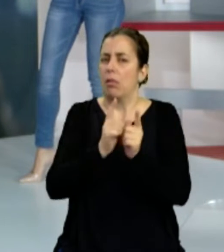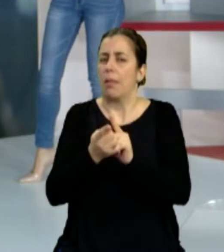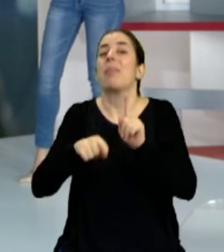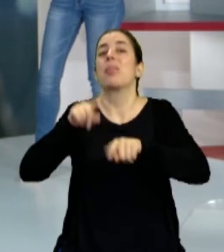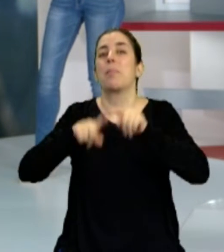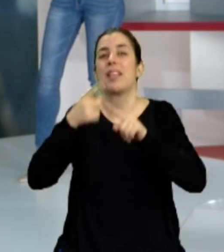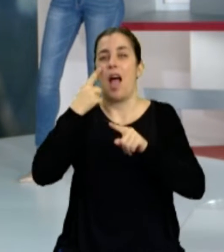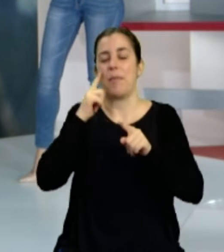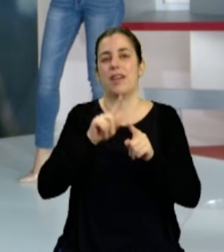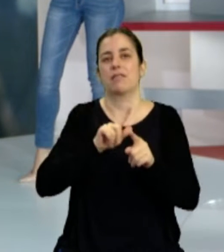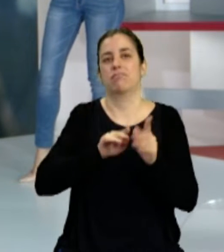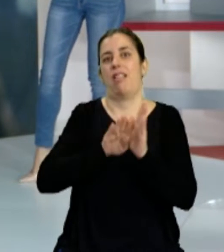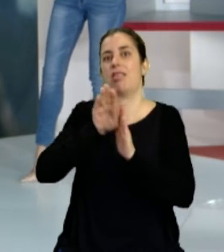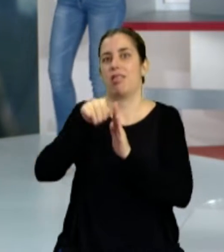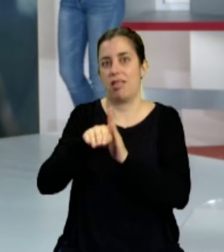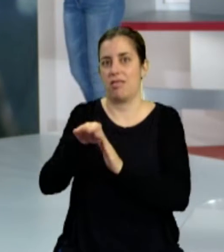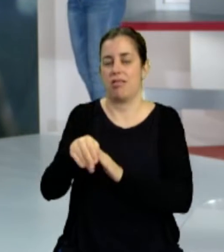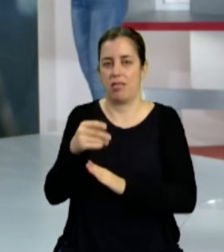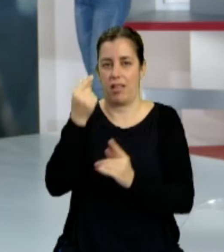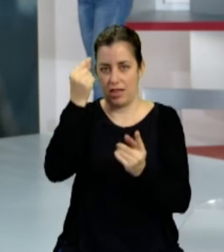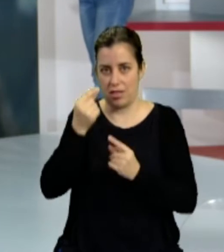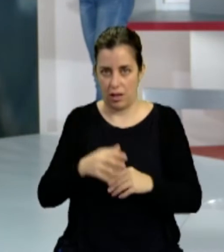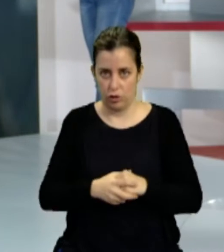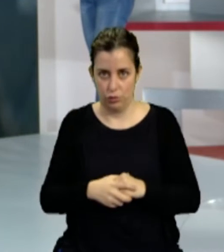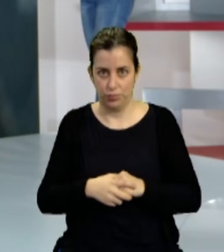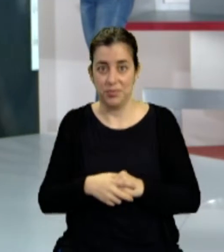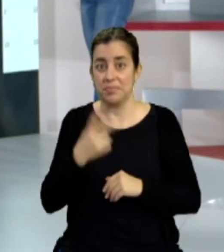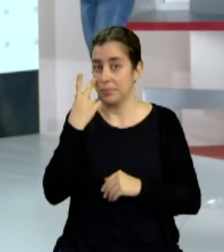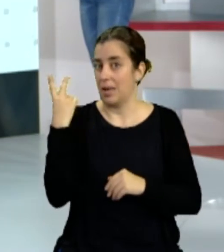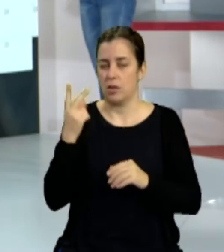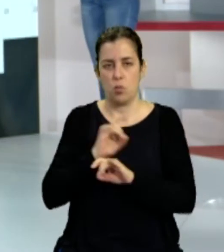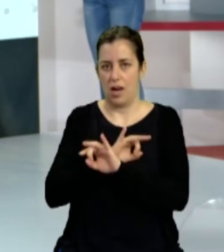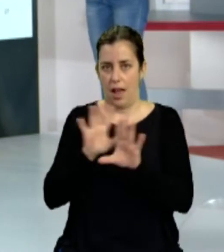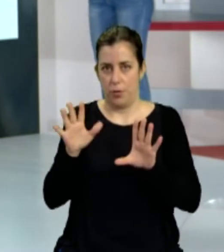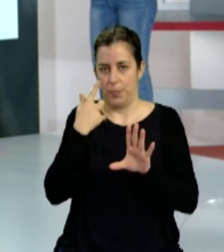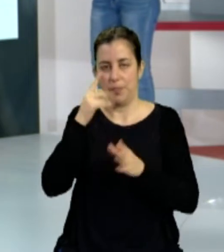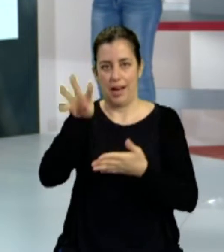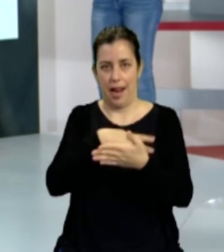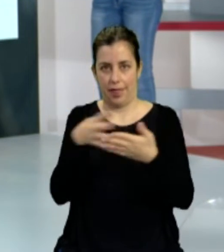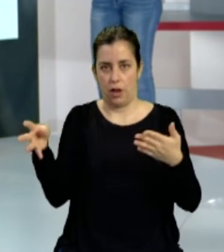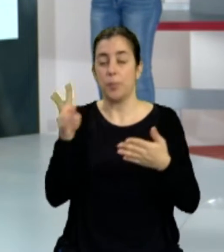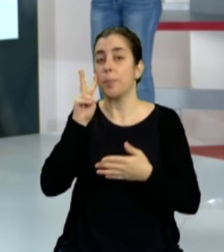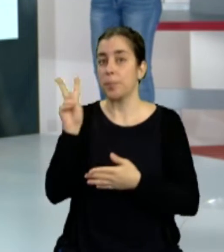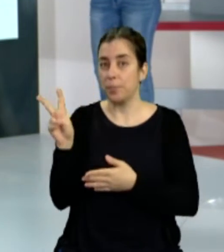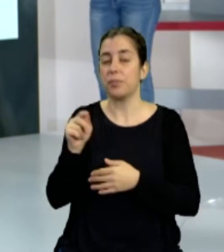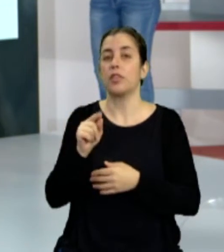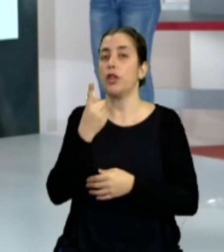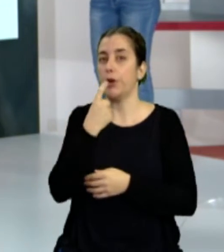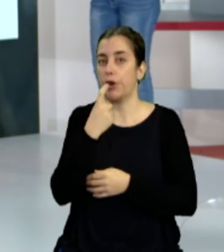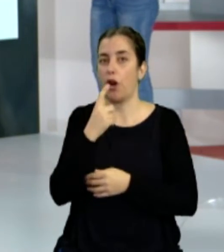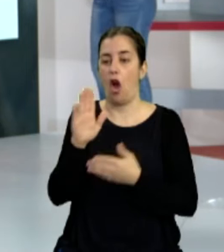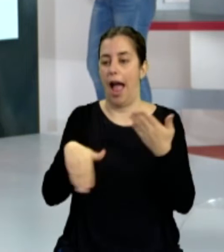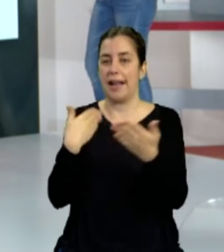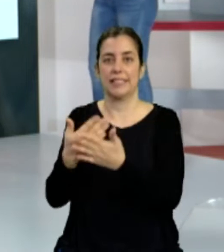Vamos a verlo de forma más clara en este calendario que vamos a ver aquí a continuación. Aquí lo van a ver en rojo. Hasta el 18 de